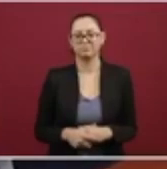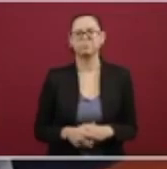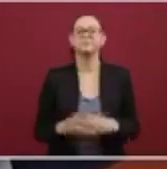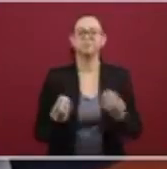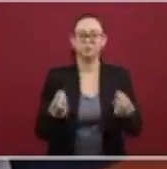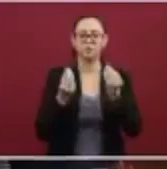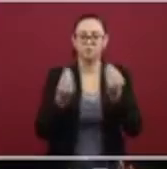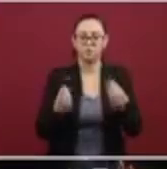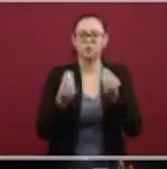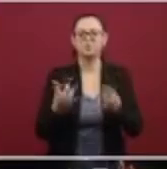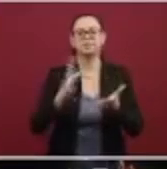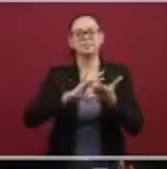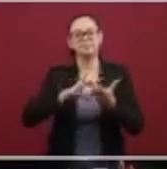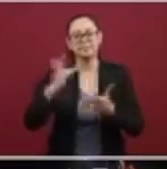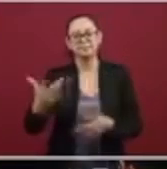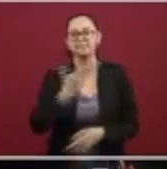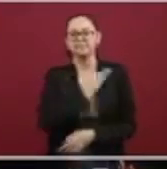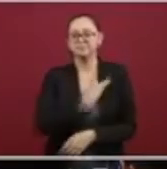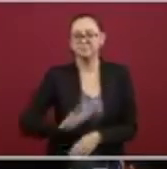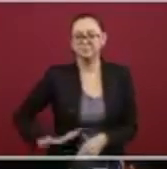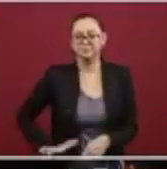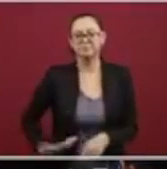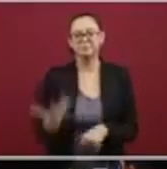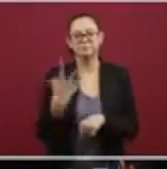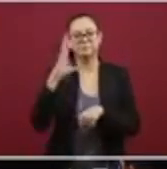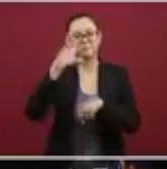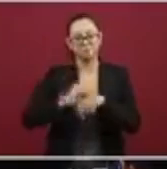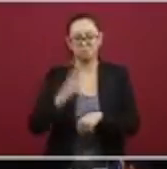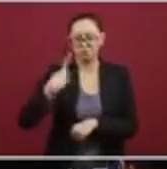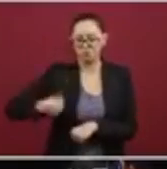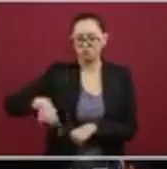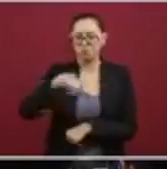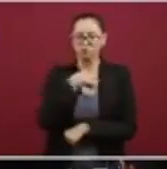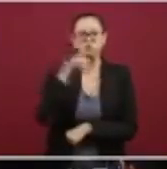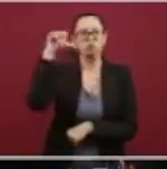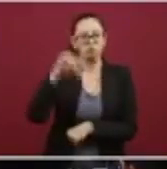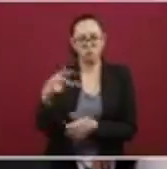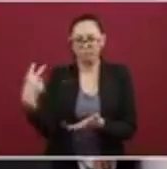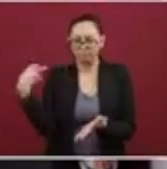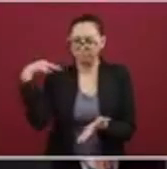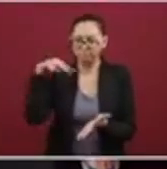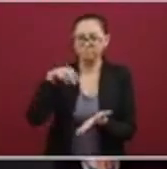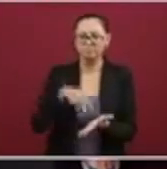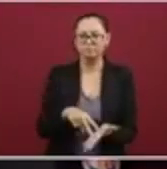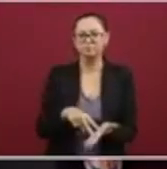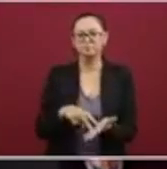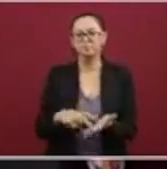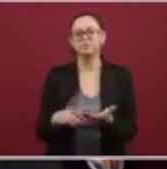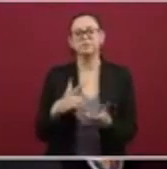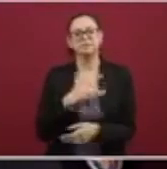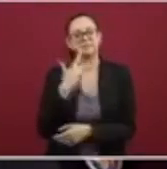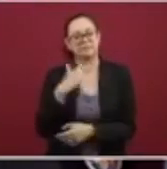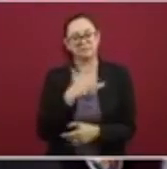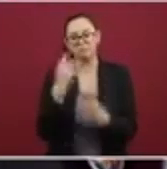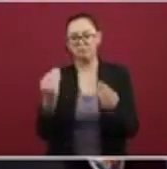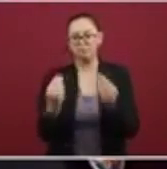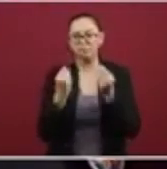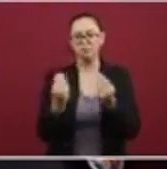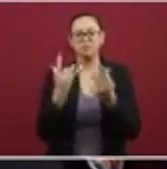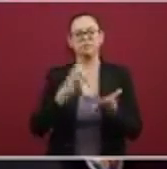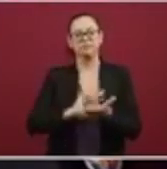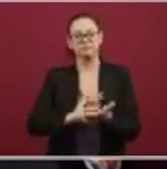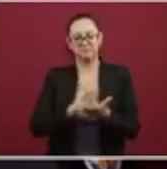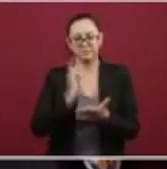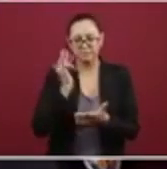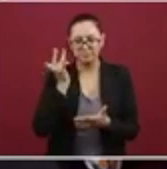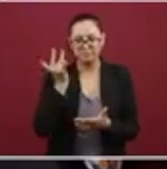Muchísimas gracias, señor presidente, por permitirnos estar aquí el día de hoy. Agradecemos mucho el